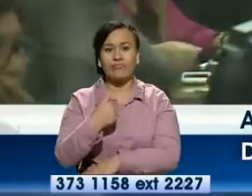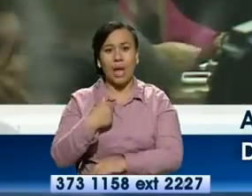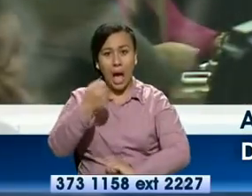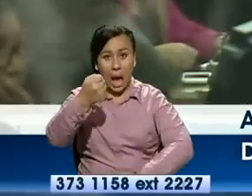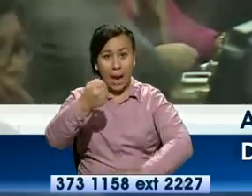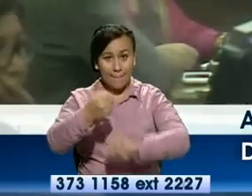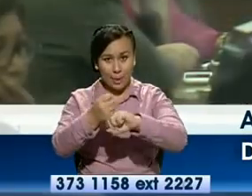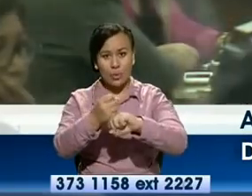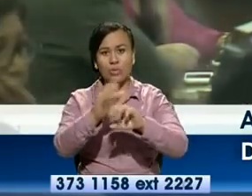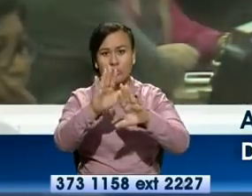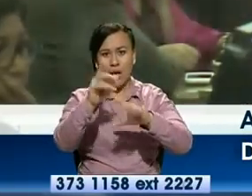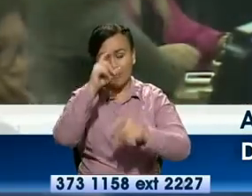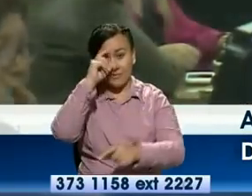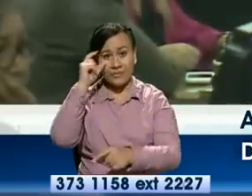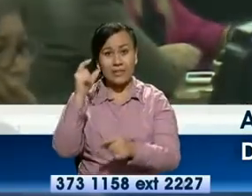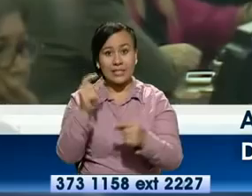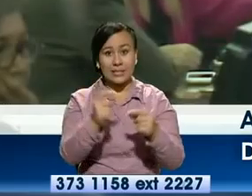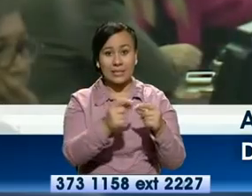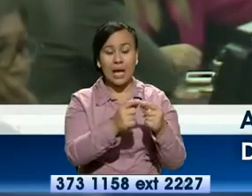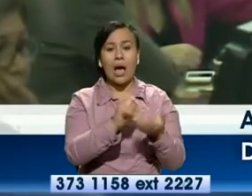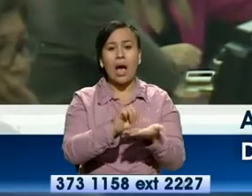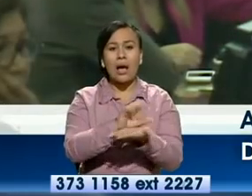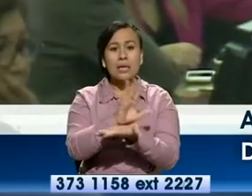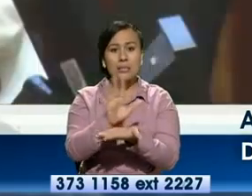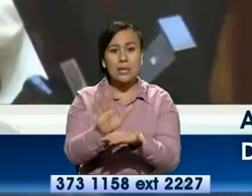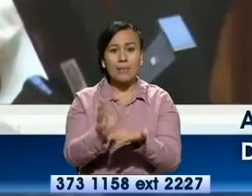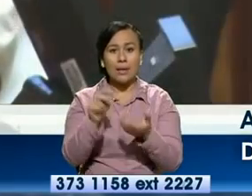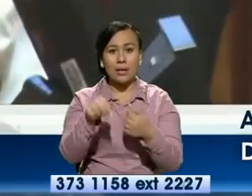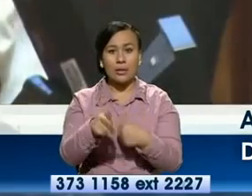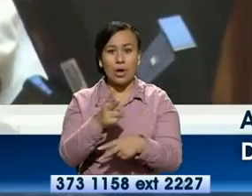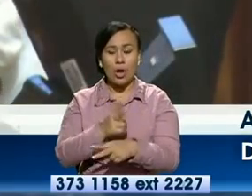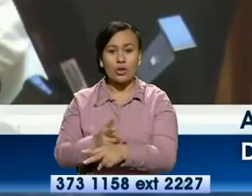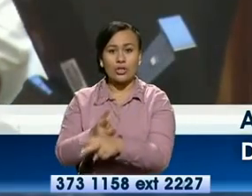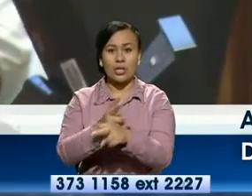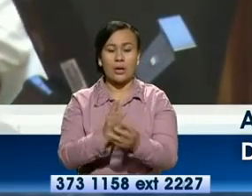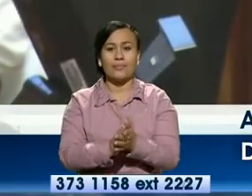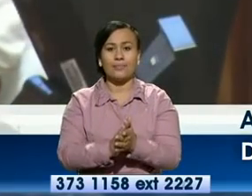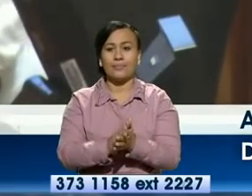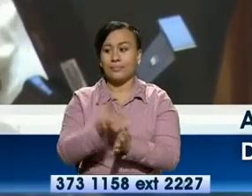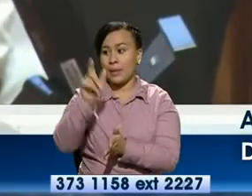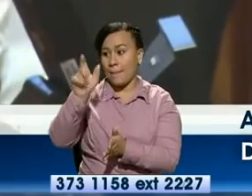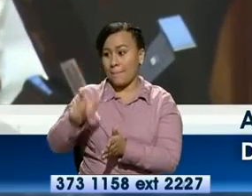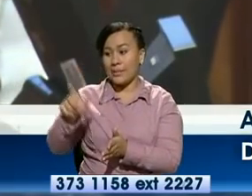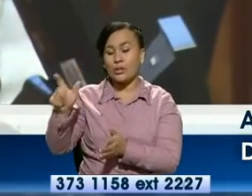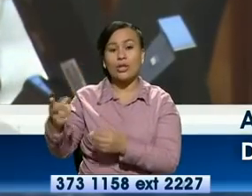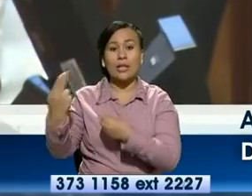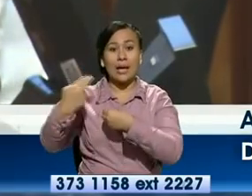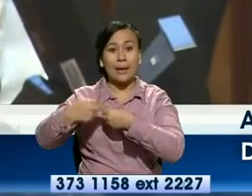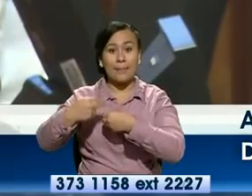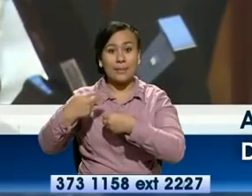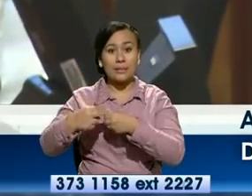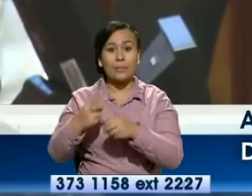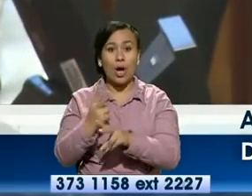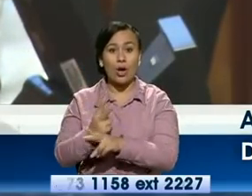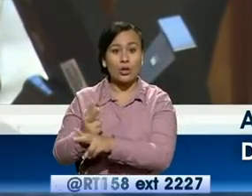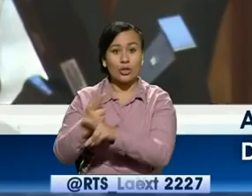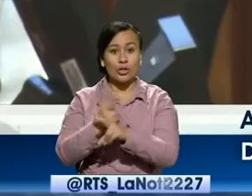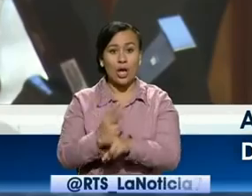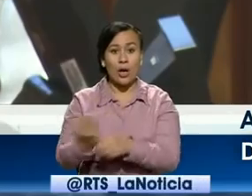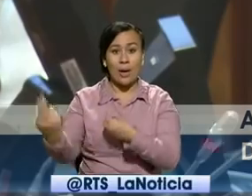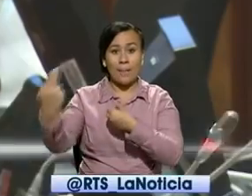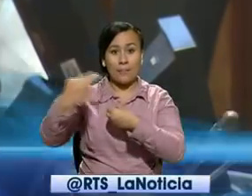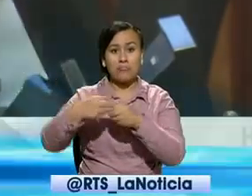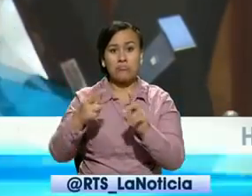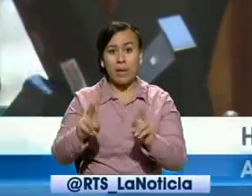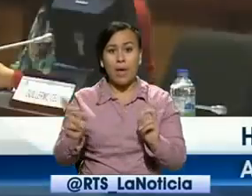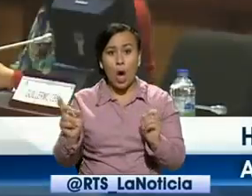un lado el rol fiscalizador de la Asamblea a este Consejo. Los señores miembros del Consejo Transitorio también son sujetos de